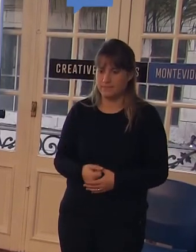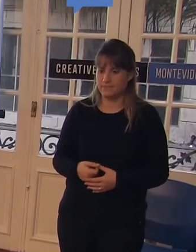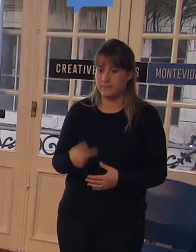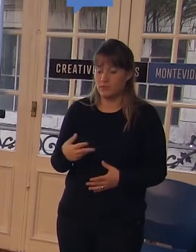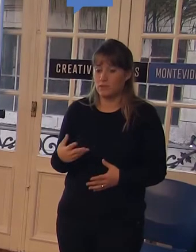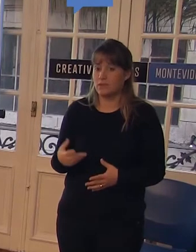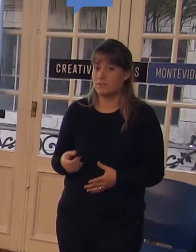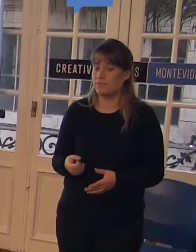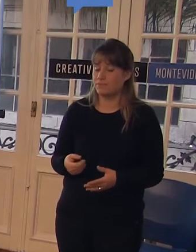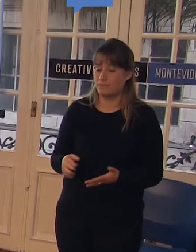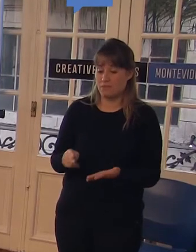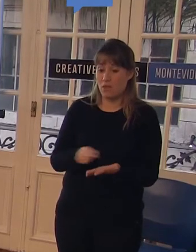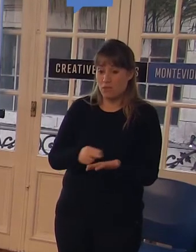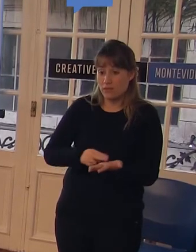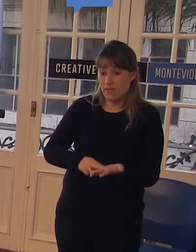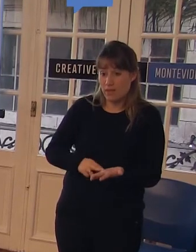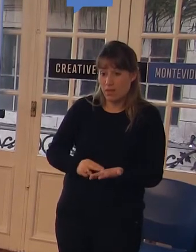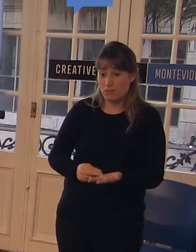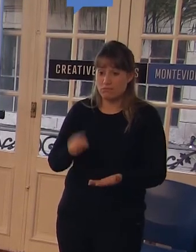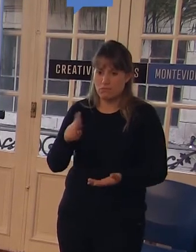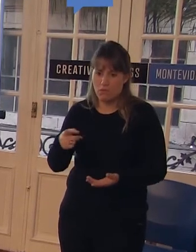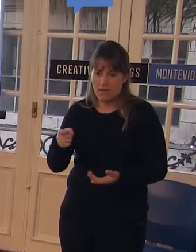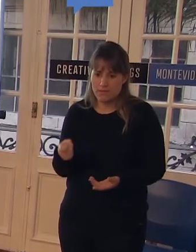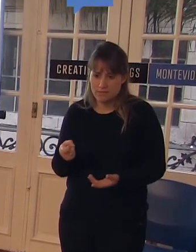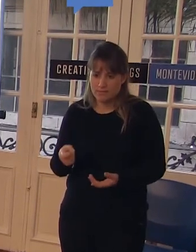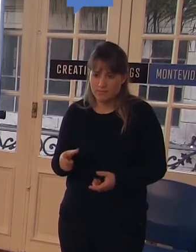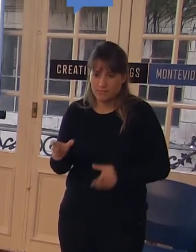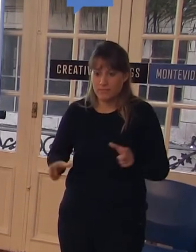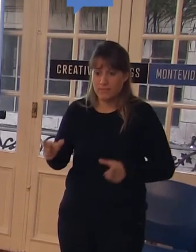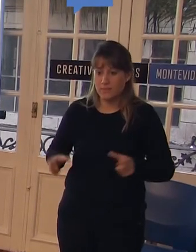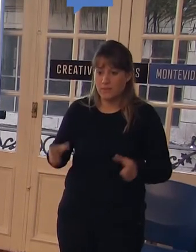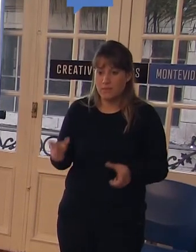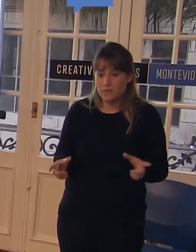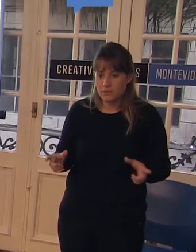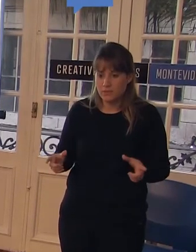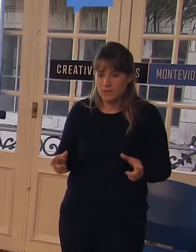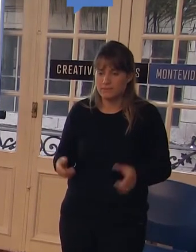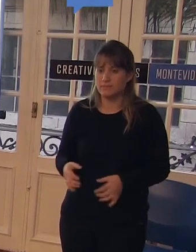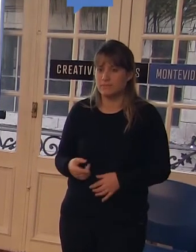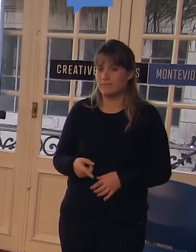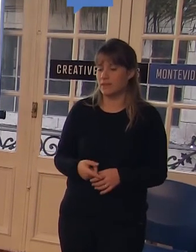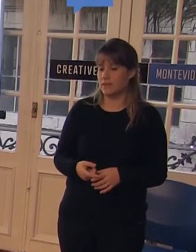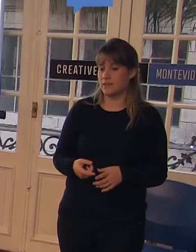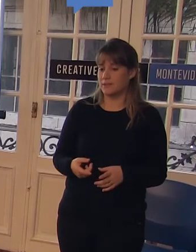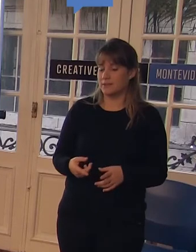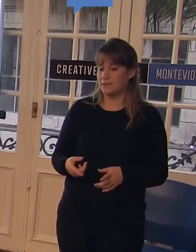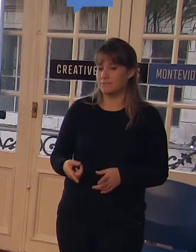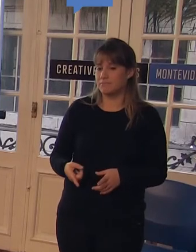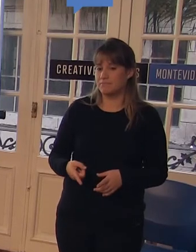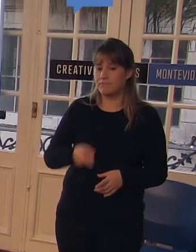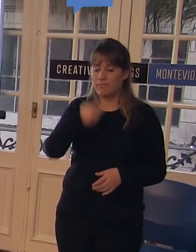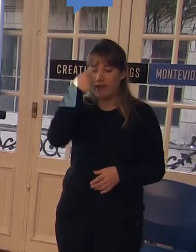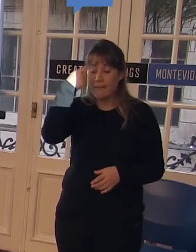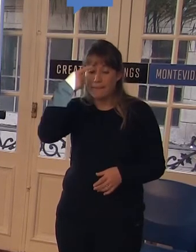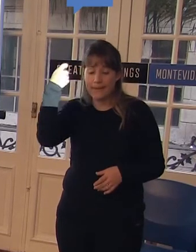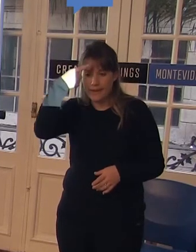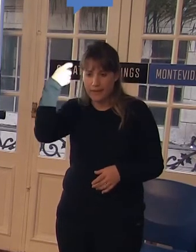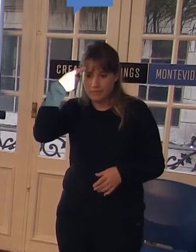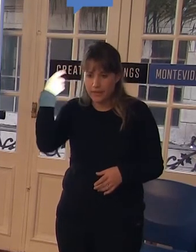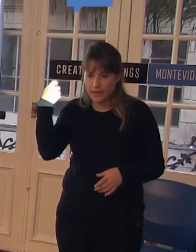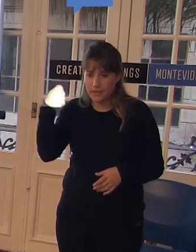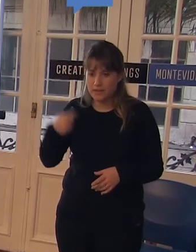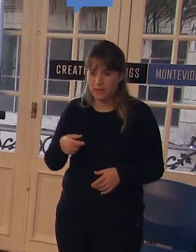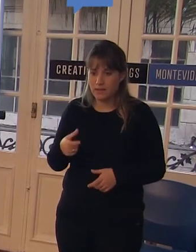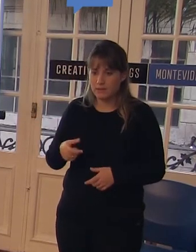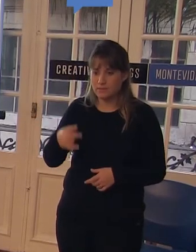Básicamente, un diseñador UX es alguien que vela por la experiencia que vive un usuario,